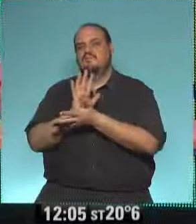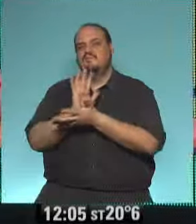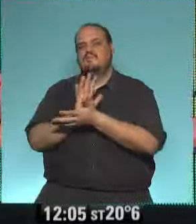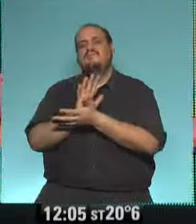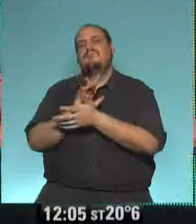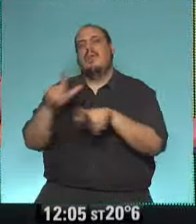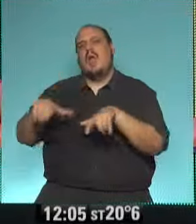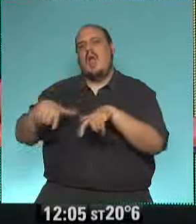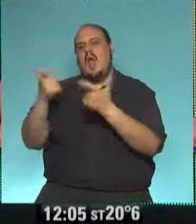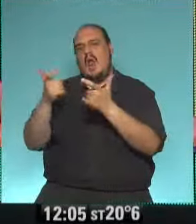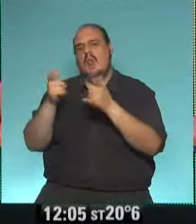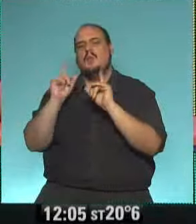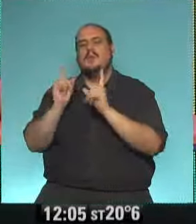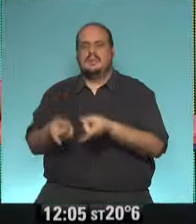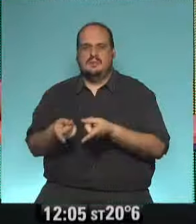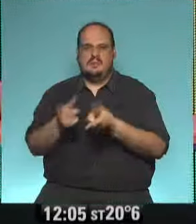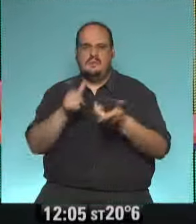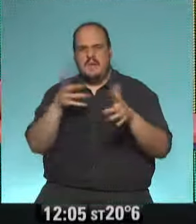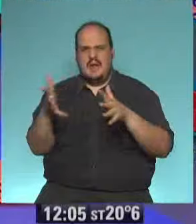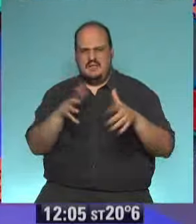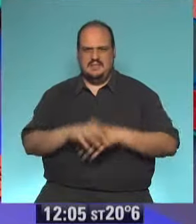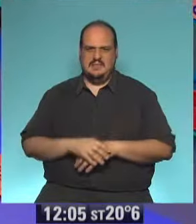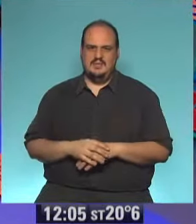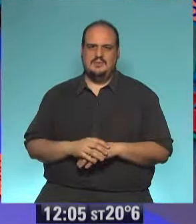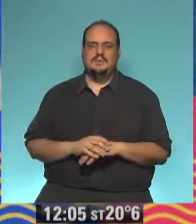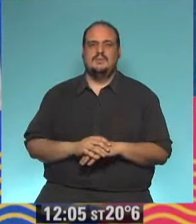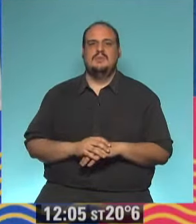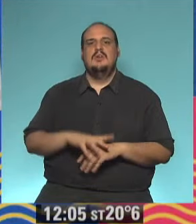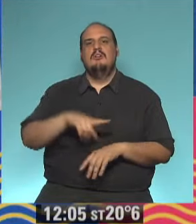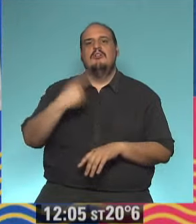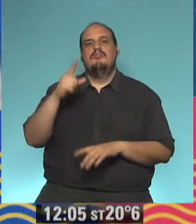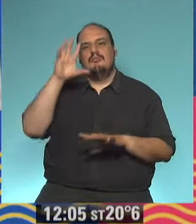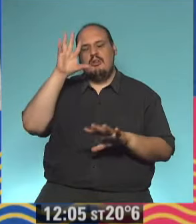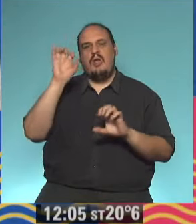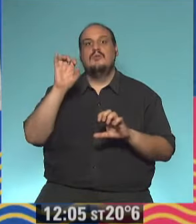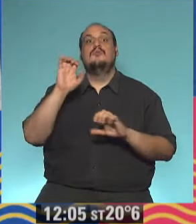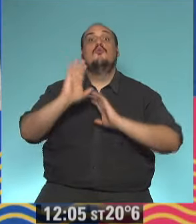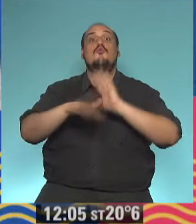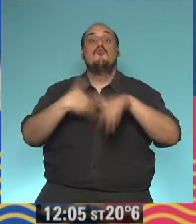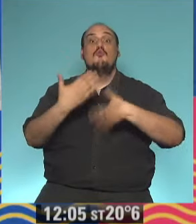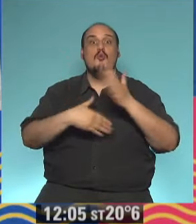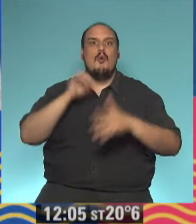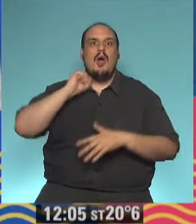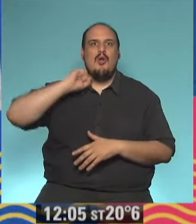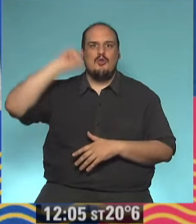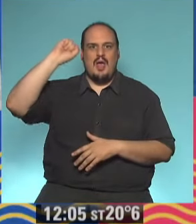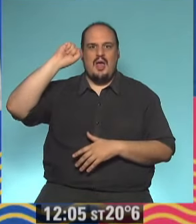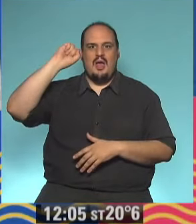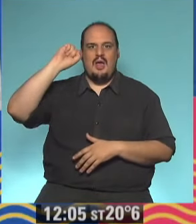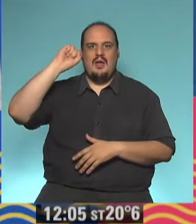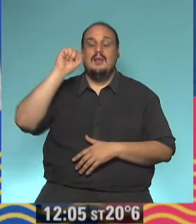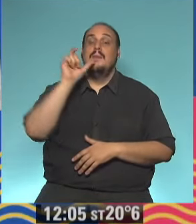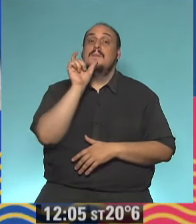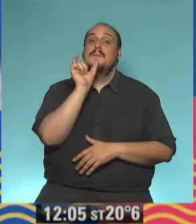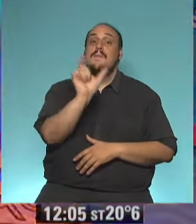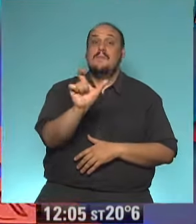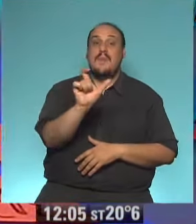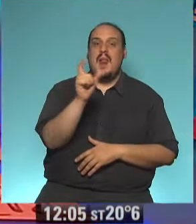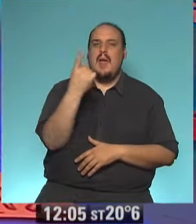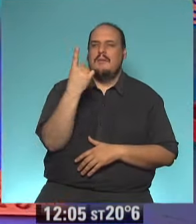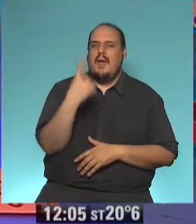también podíamos armar con esa técnica. A ver qué más recuerdos tenemos. Oh. Estuvimos jugando al ahorcado con la palabra